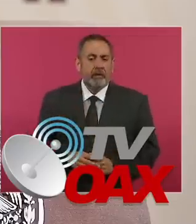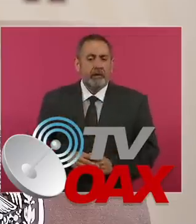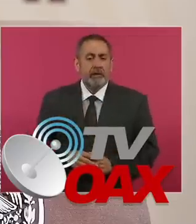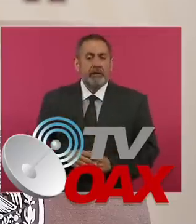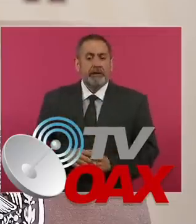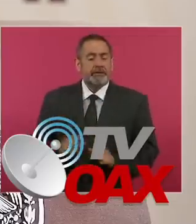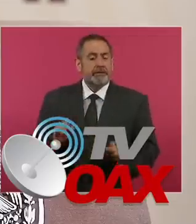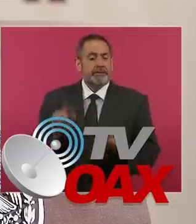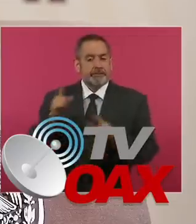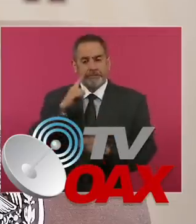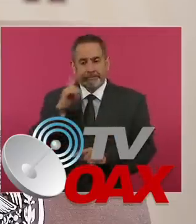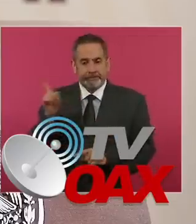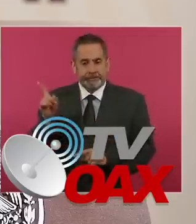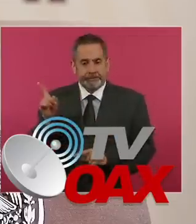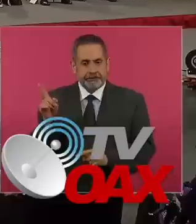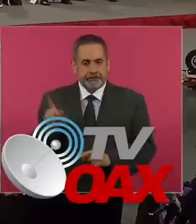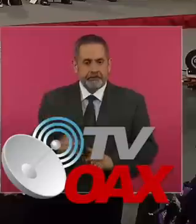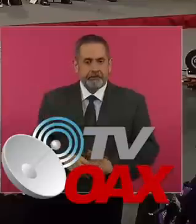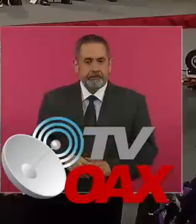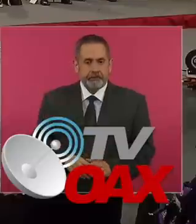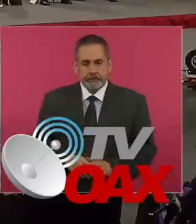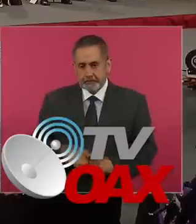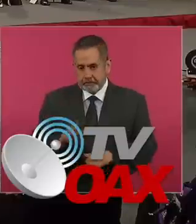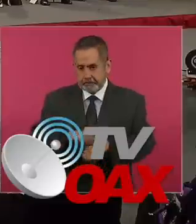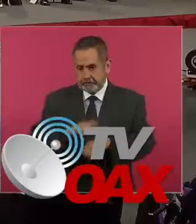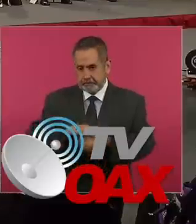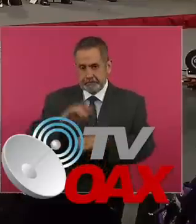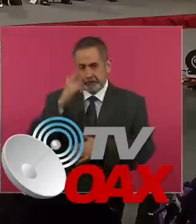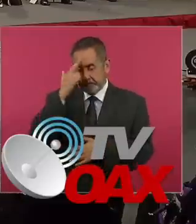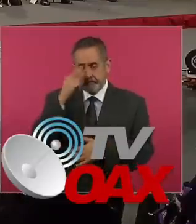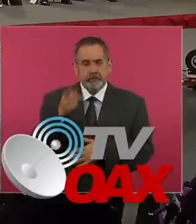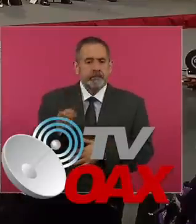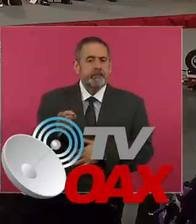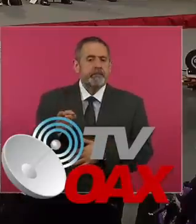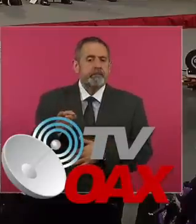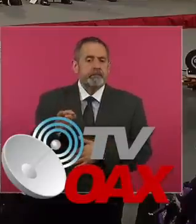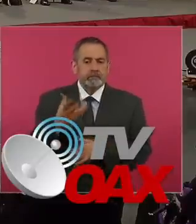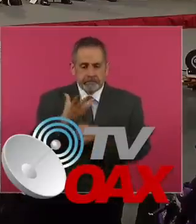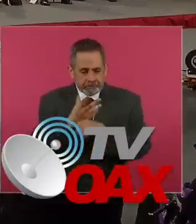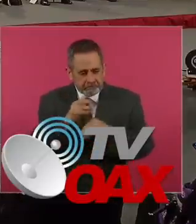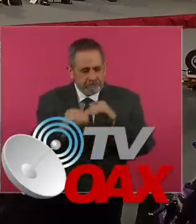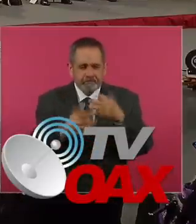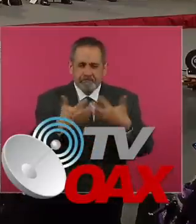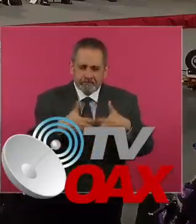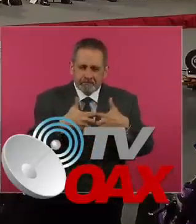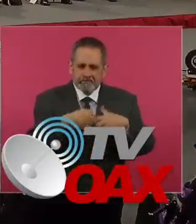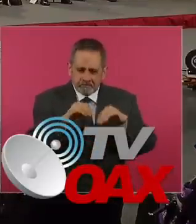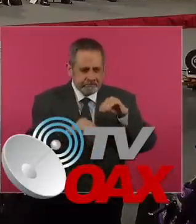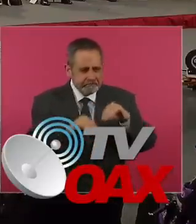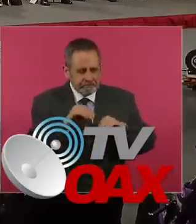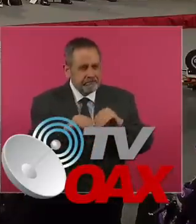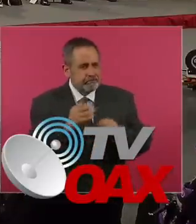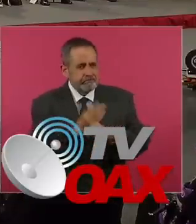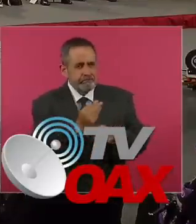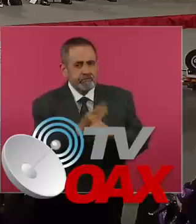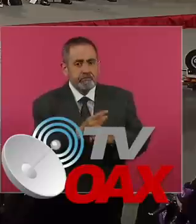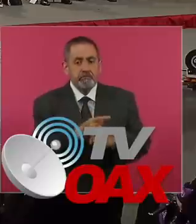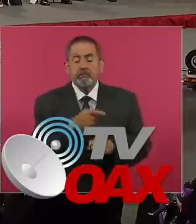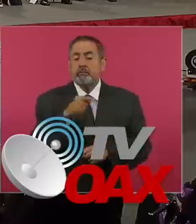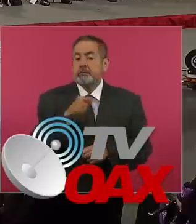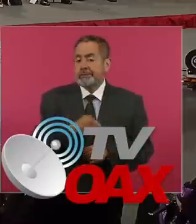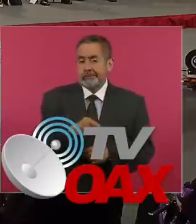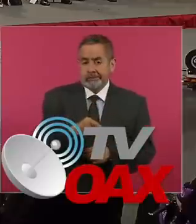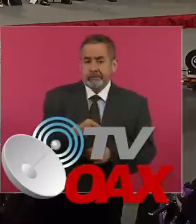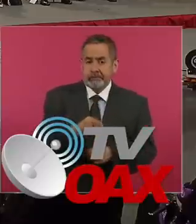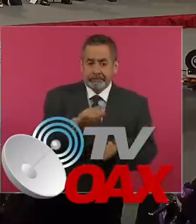lámina, nada más recordar un poco cómo es el proceso de fabricación. Es una fabricación que es